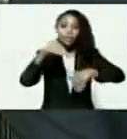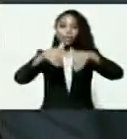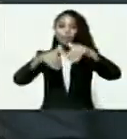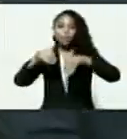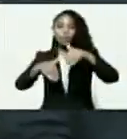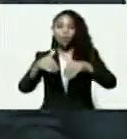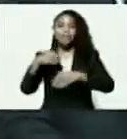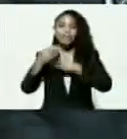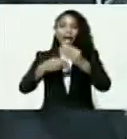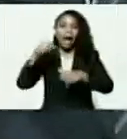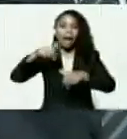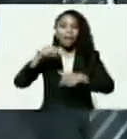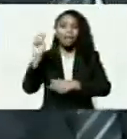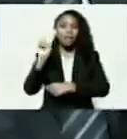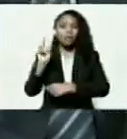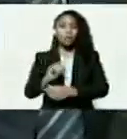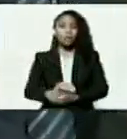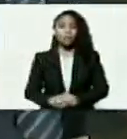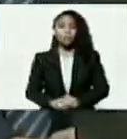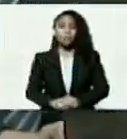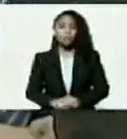en la República Bolivariana de Venezuela. Secretaria,